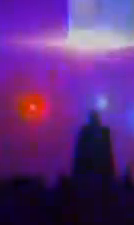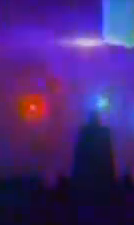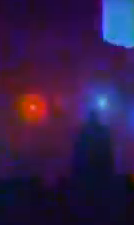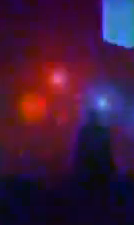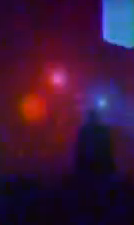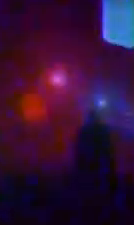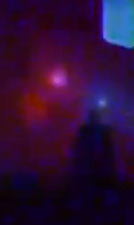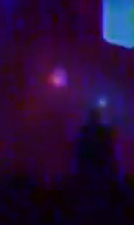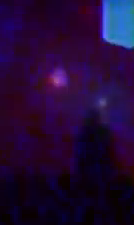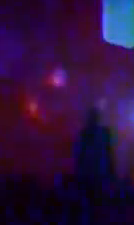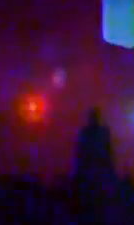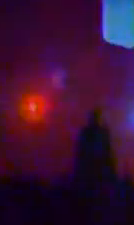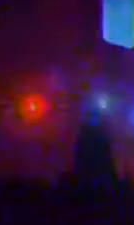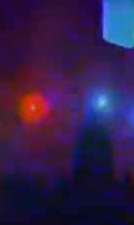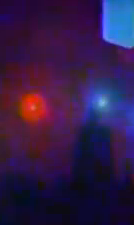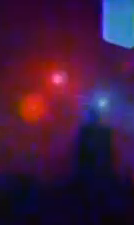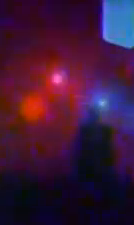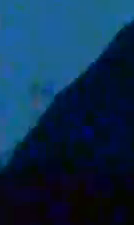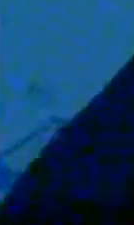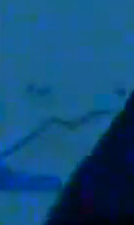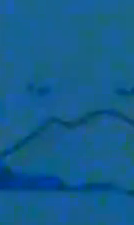TVC. Como te gusta.